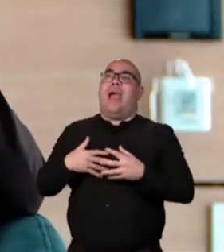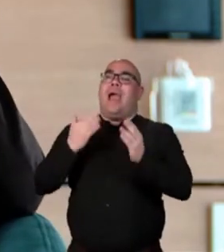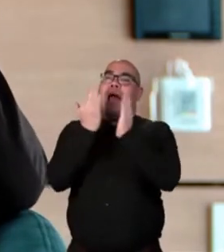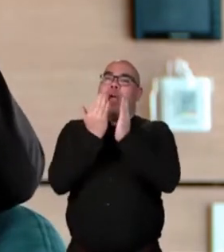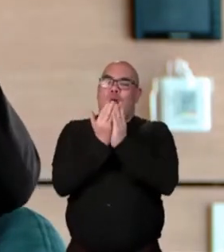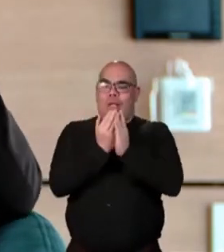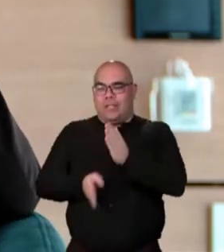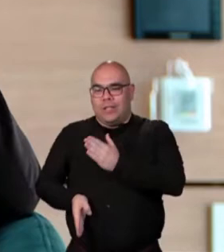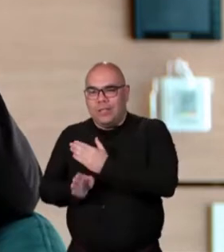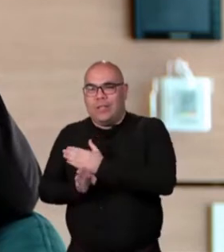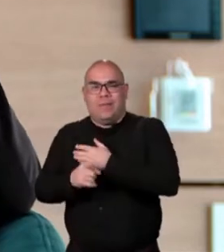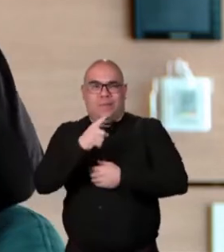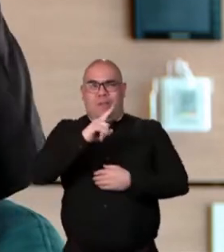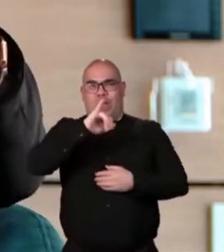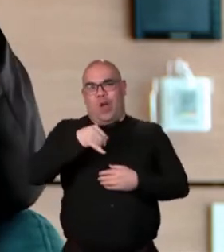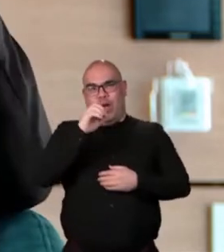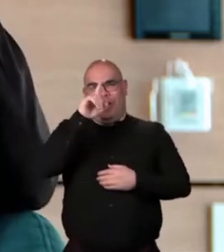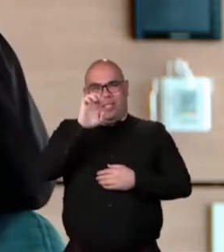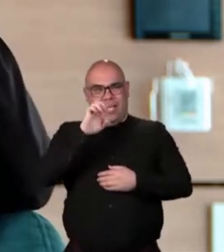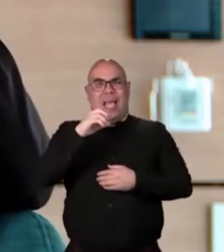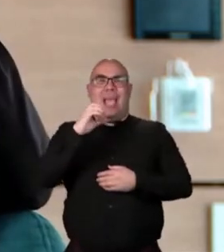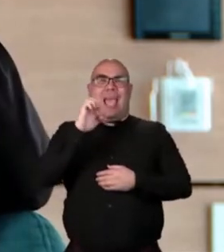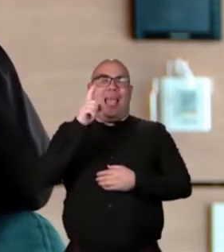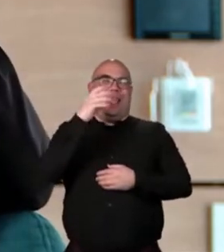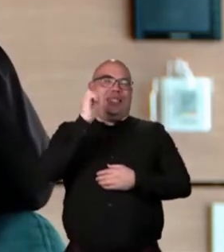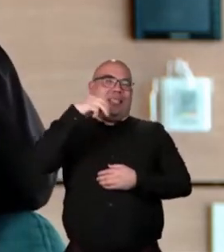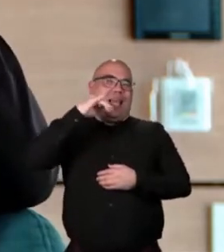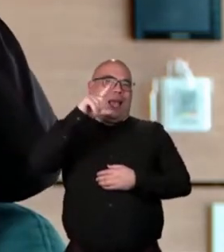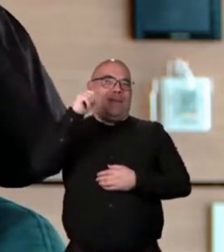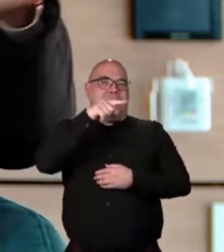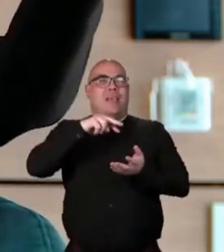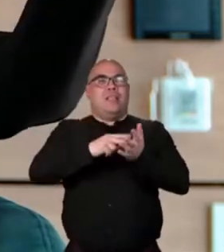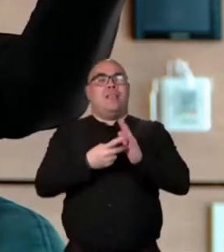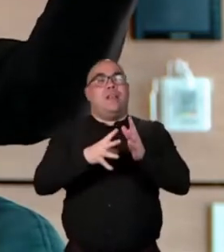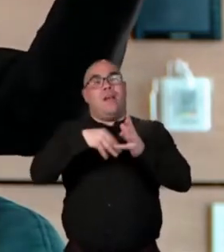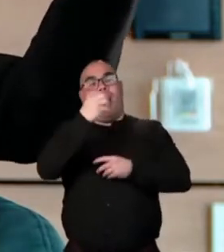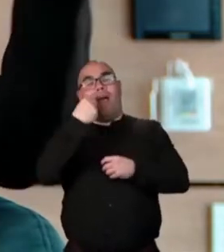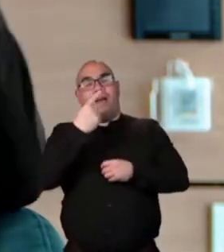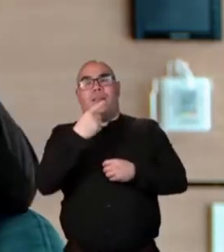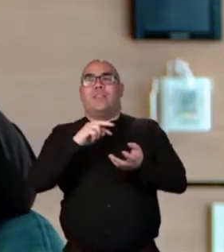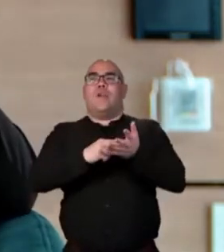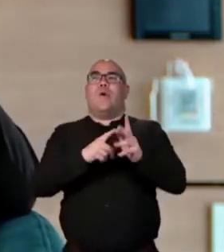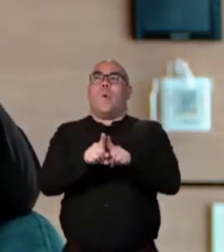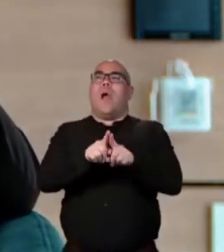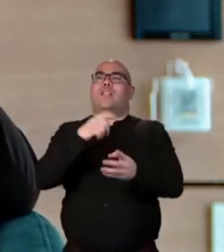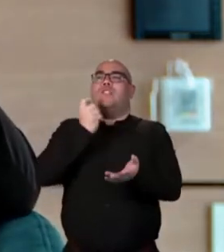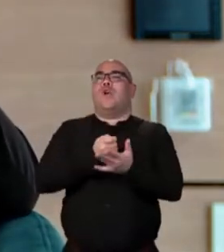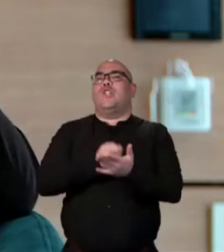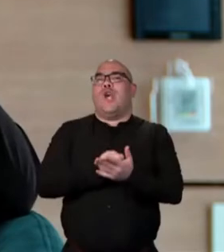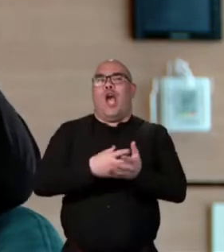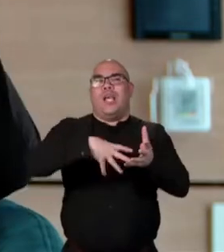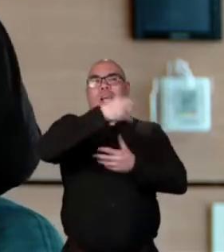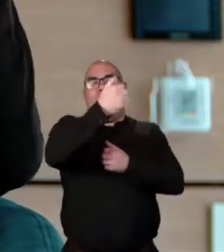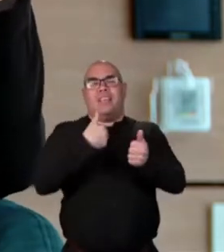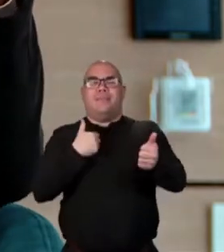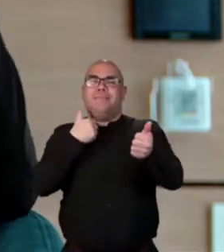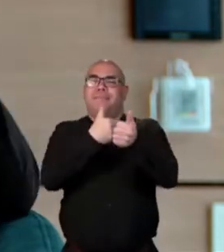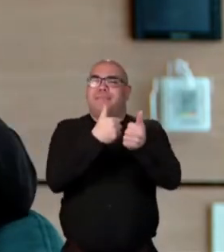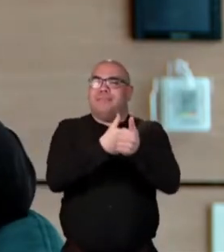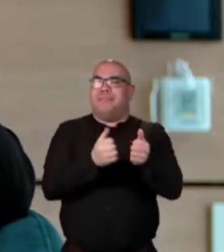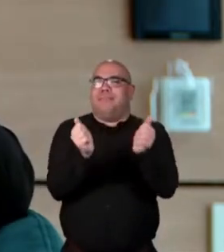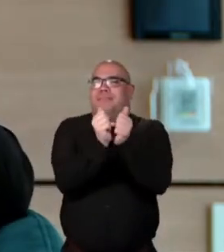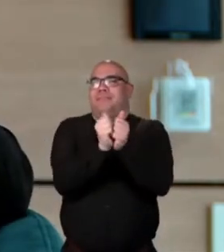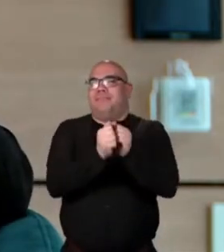josé escamilla lo mencionó nosotros nuestro ex alumnos van a ser nuestros socios y los vamos a acompañar a lo largo de la vida en esta educación sin